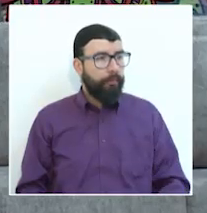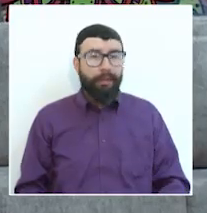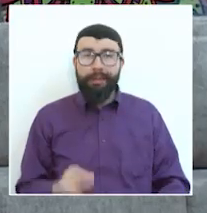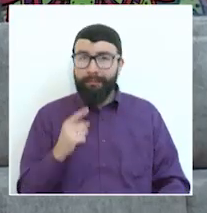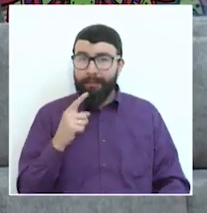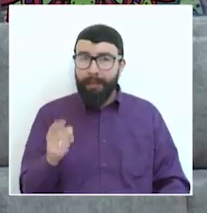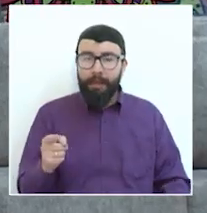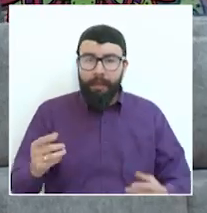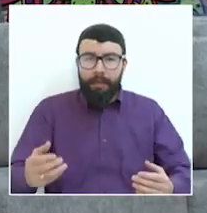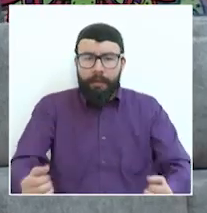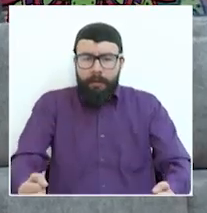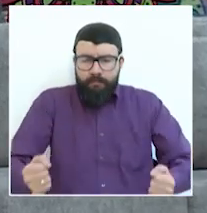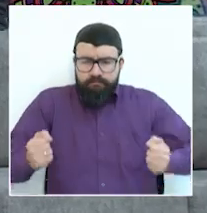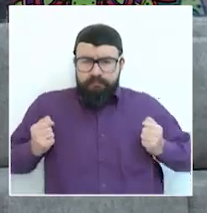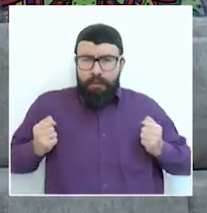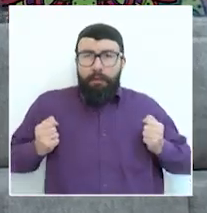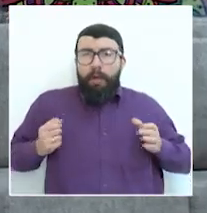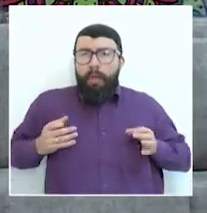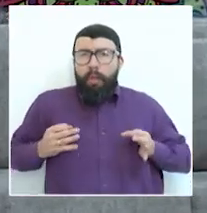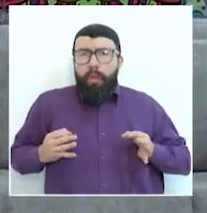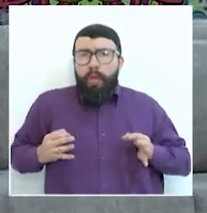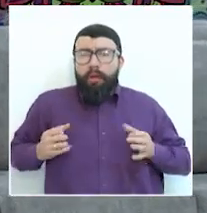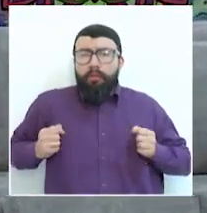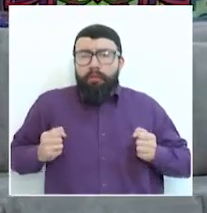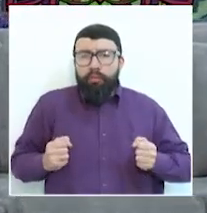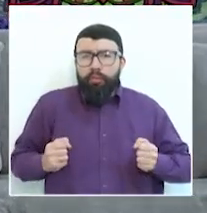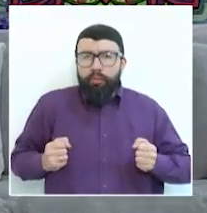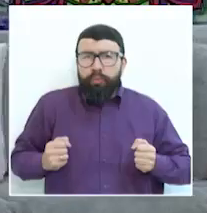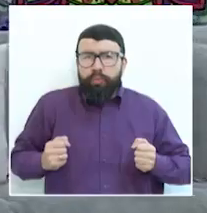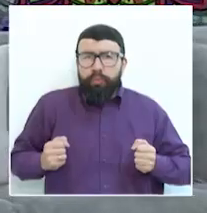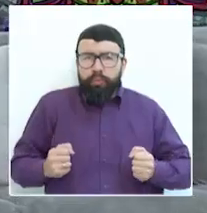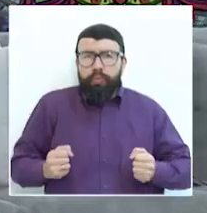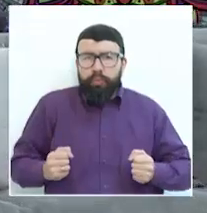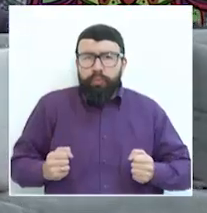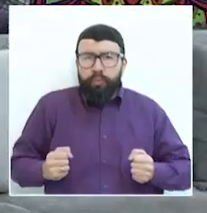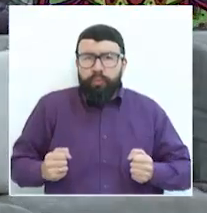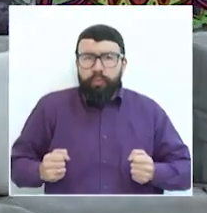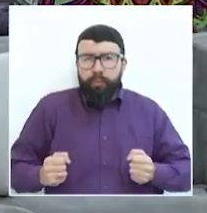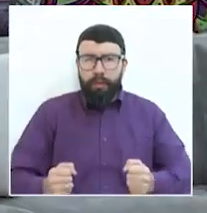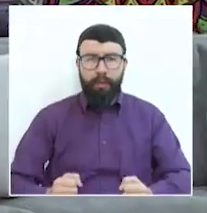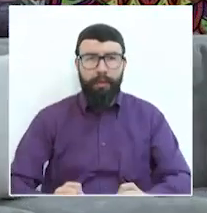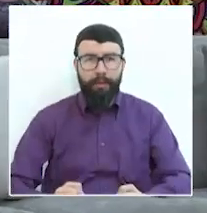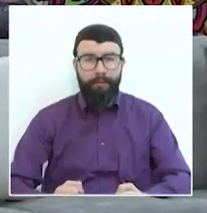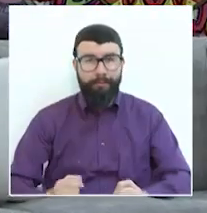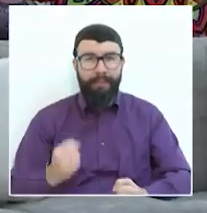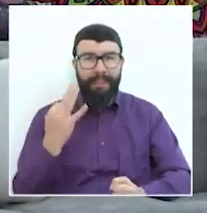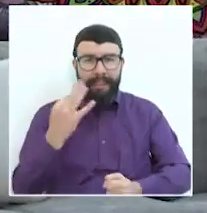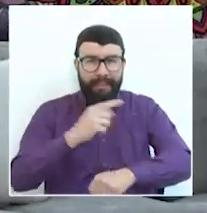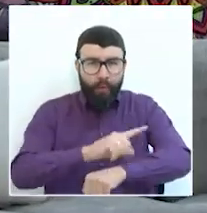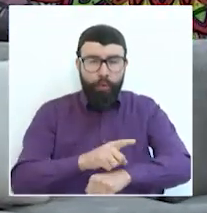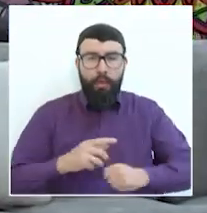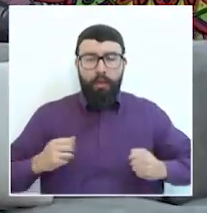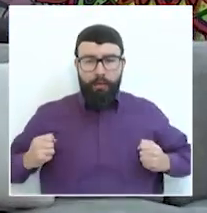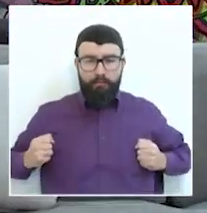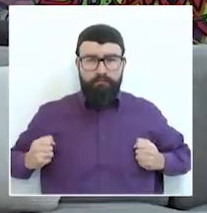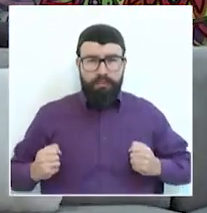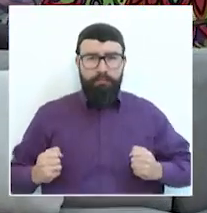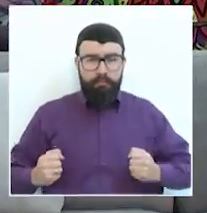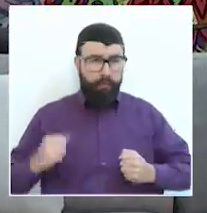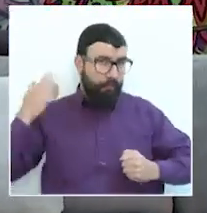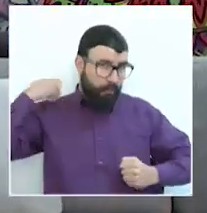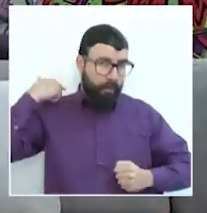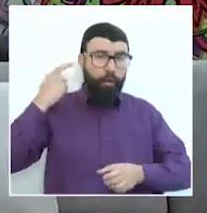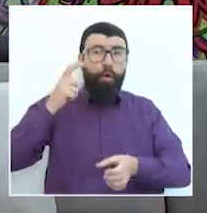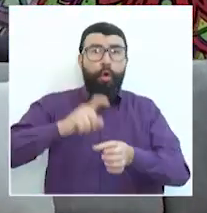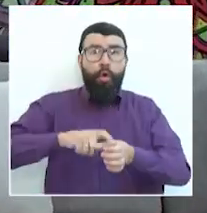nos devolvemos lentamente en 1, 2, 3 segundos. Columna recta. Columna recta, miren